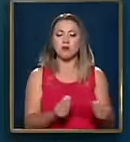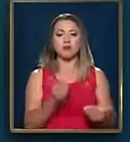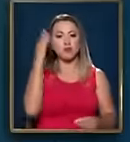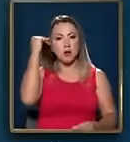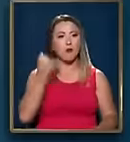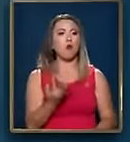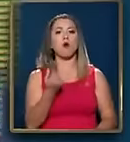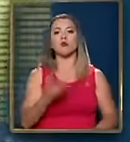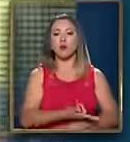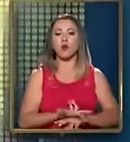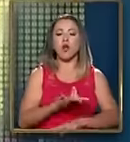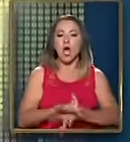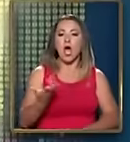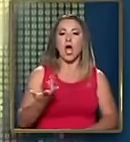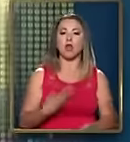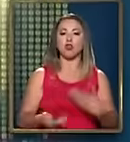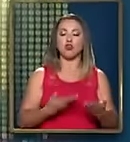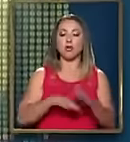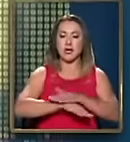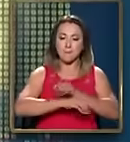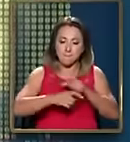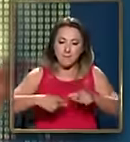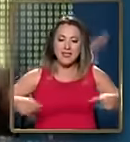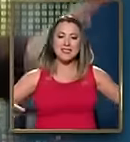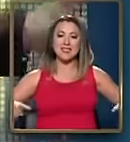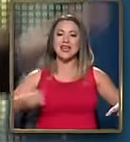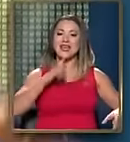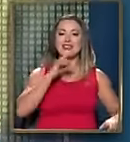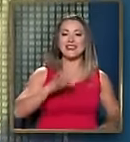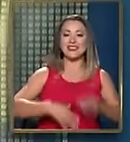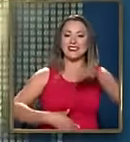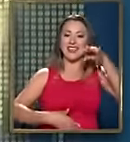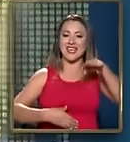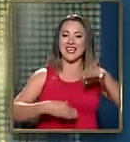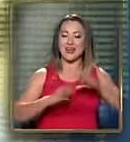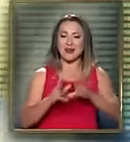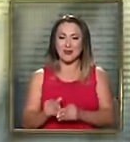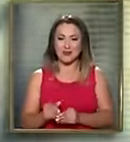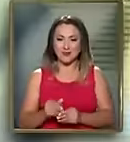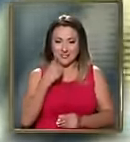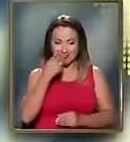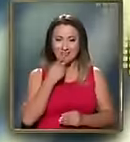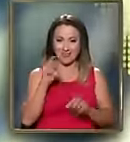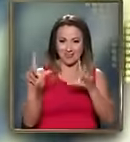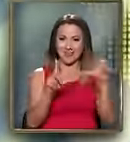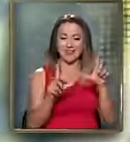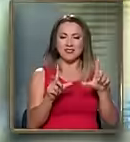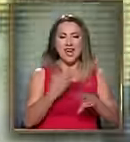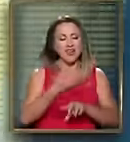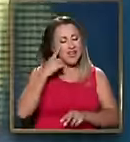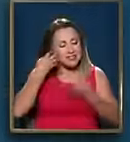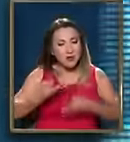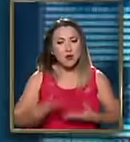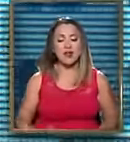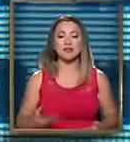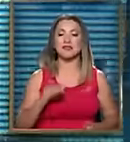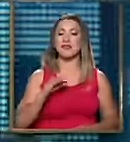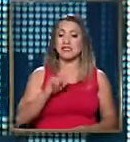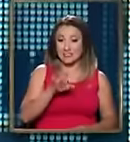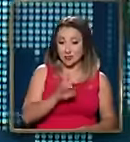supimos ni cuántos hueones habían en la mesa de club, hueón. O sea, nada, nada. Entonces ahora hay que asegurarse que el